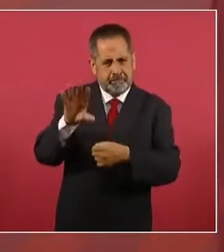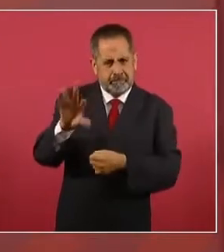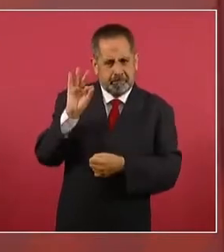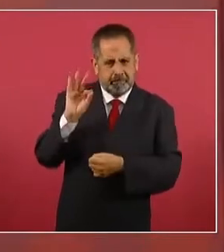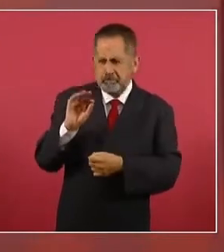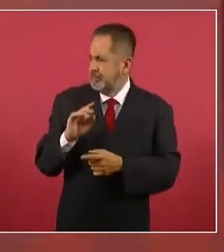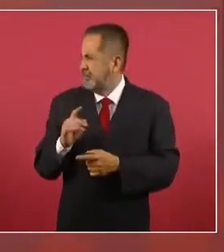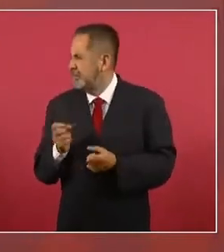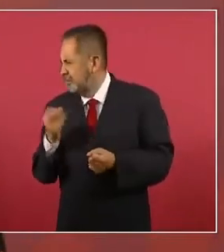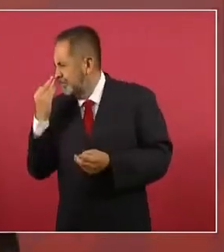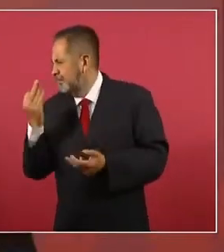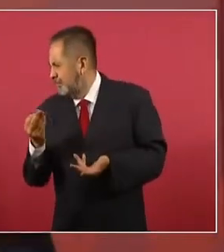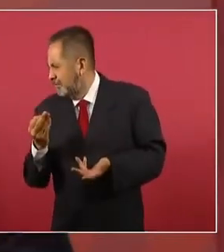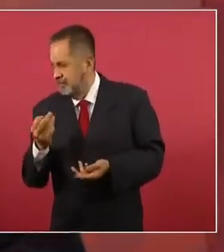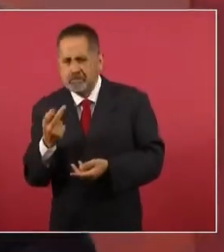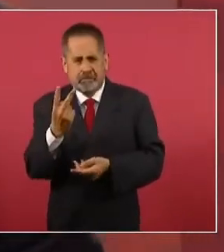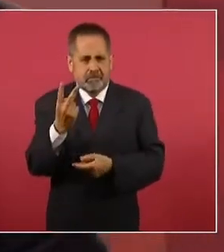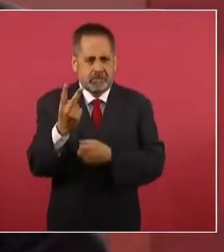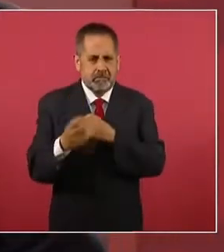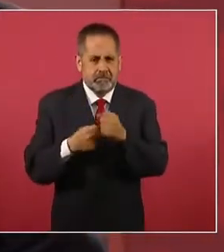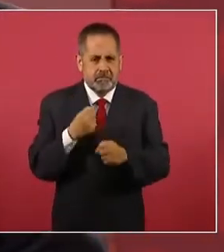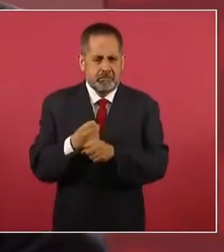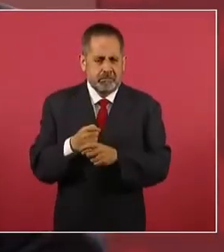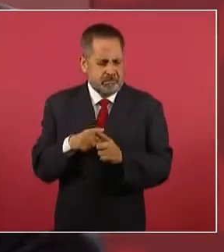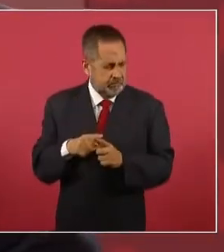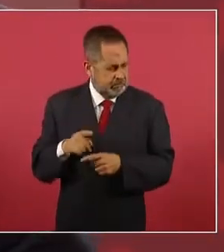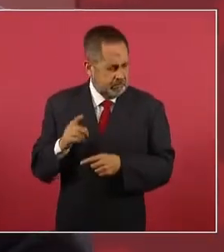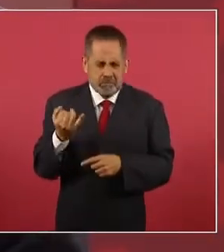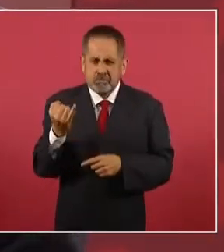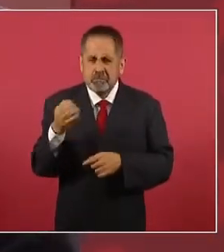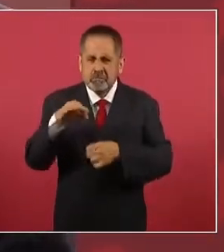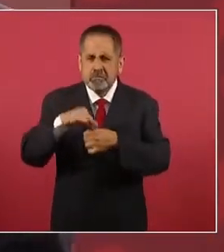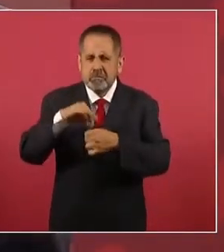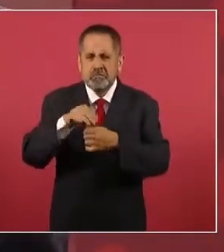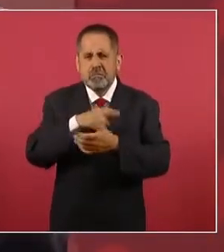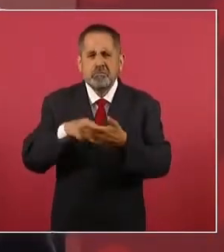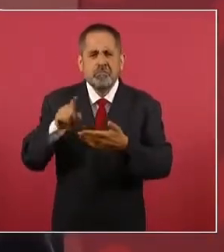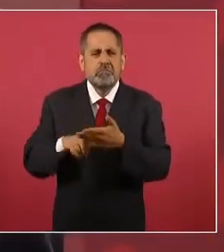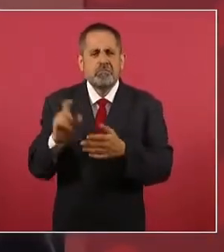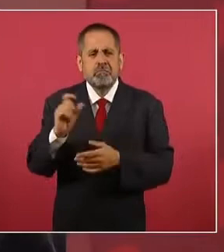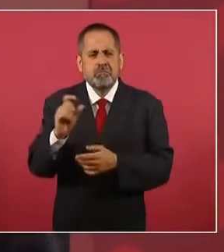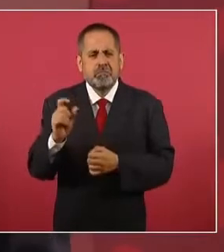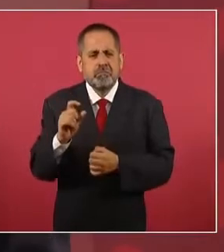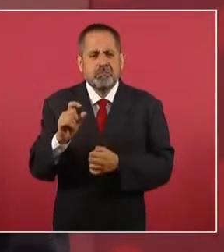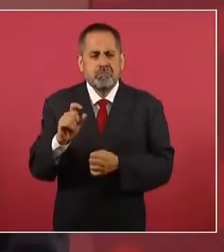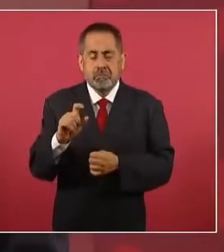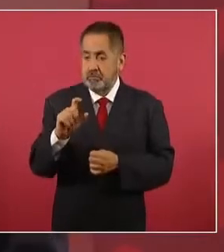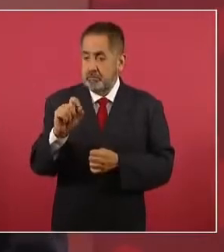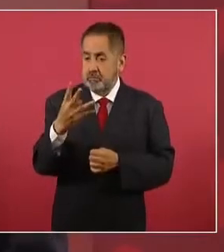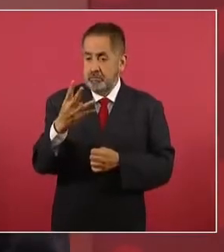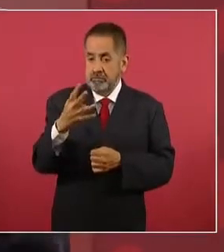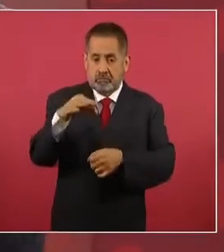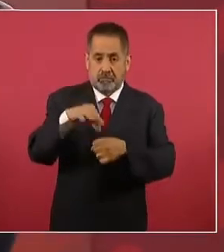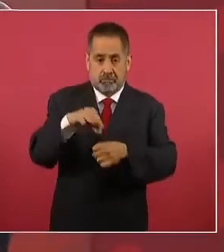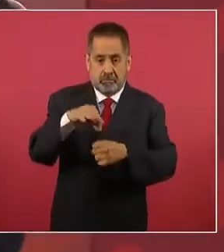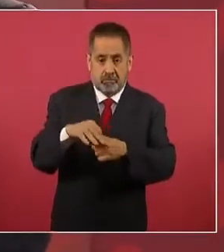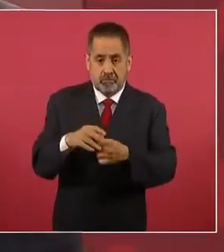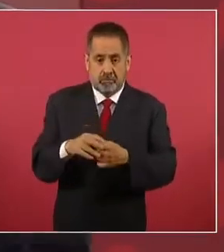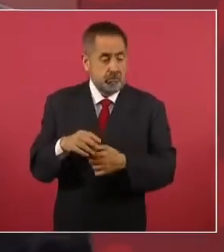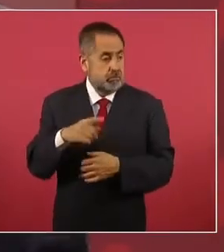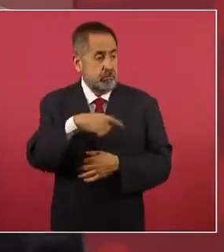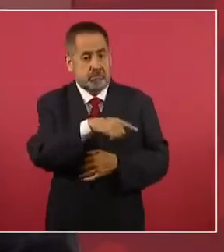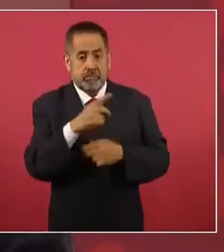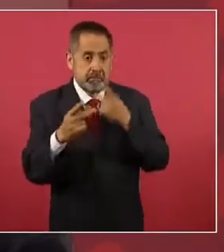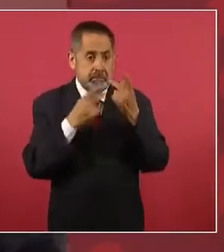No, 2. Va a ser en junio, ¿no? Del 24. Y ya están hablando